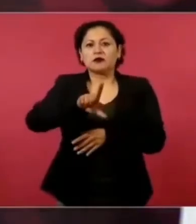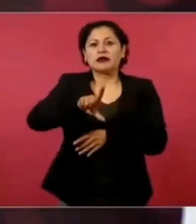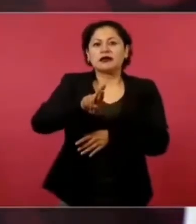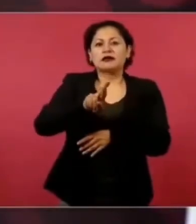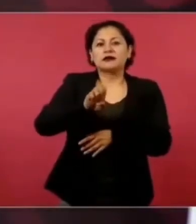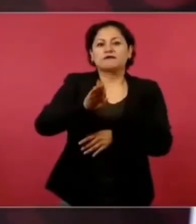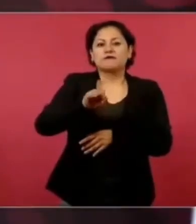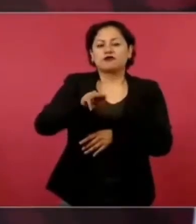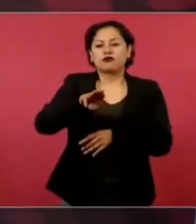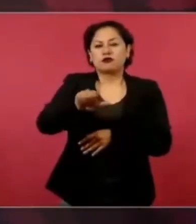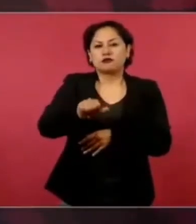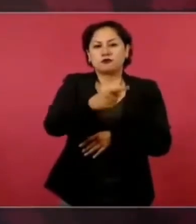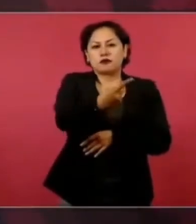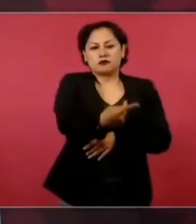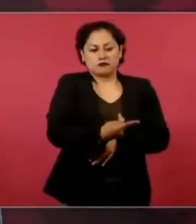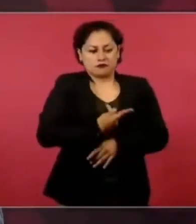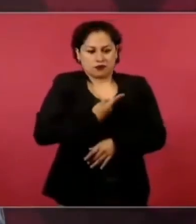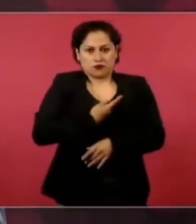No te voy a contestar.